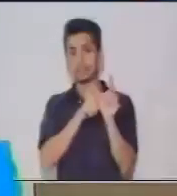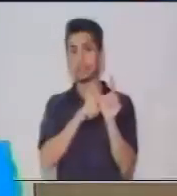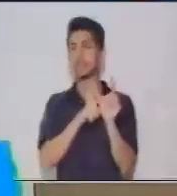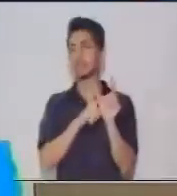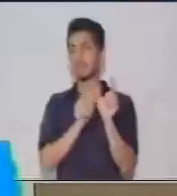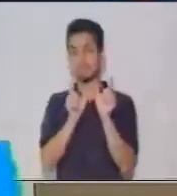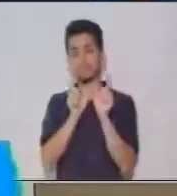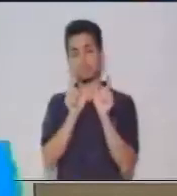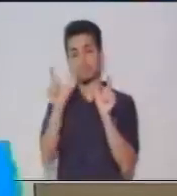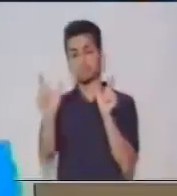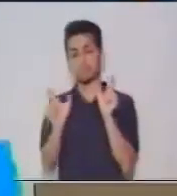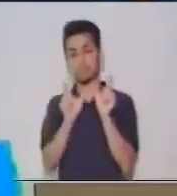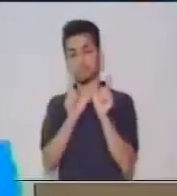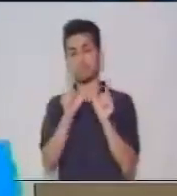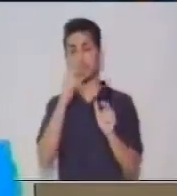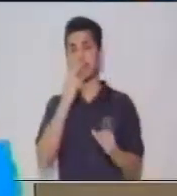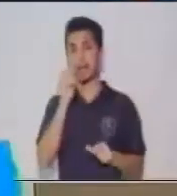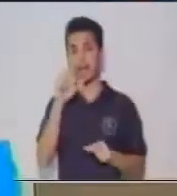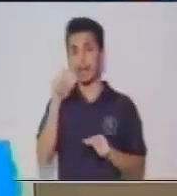Heladería,